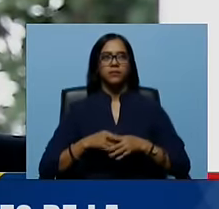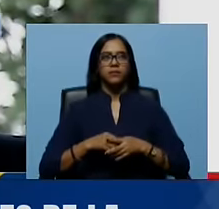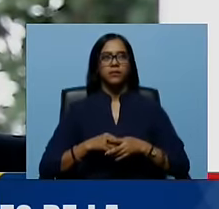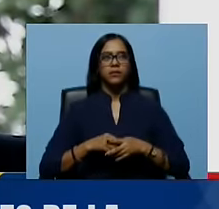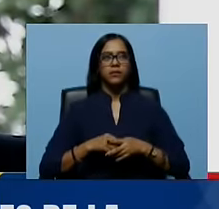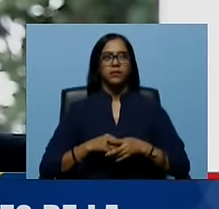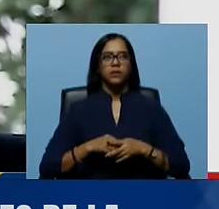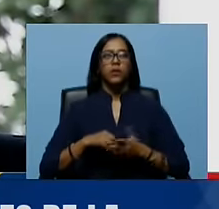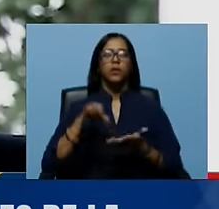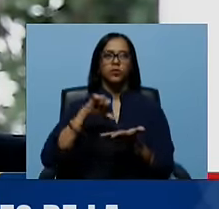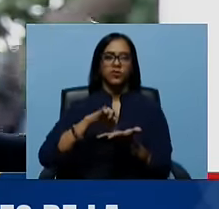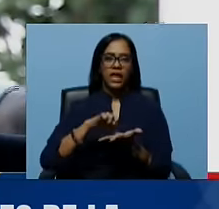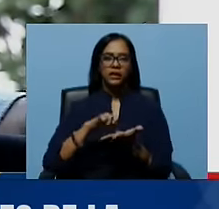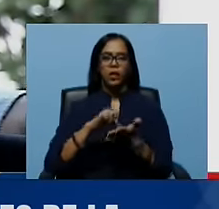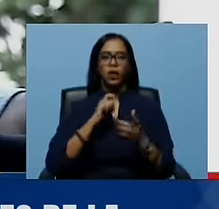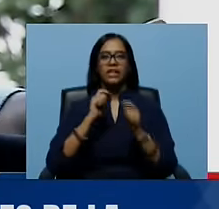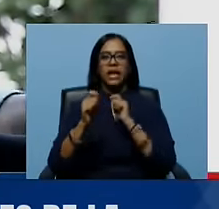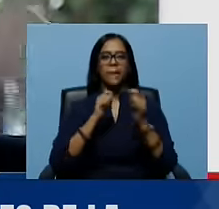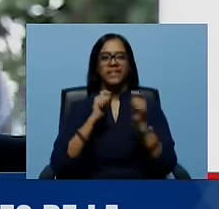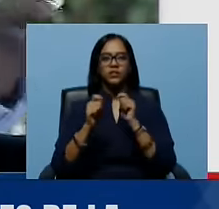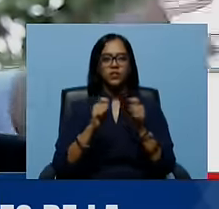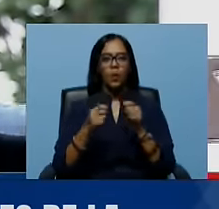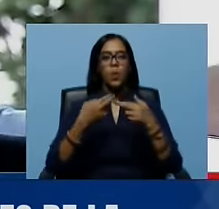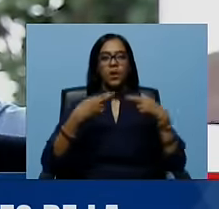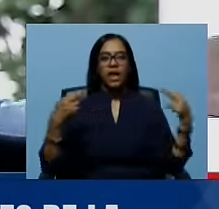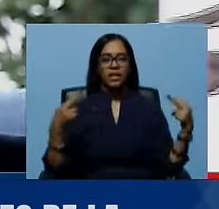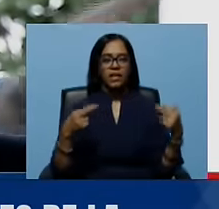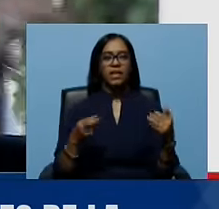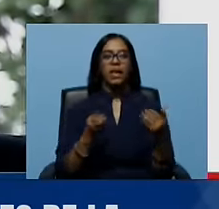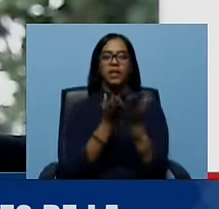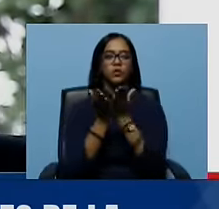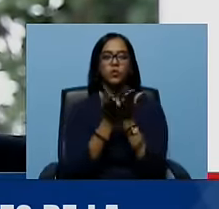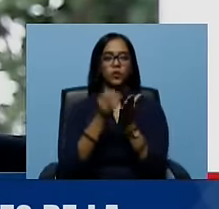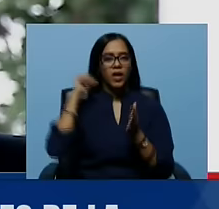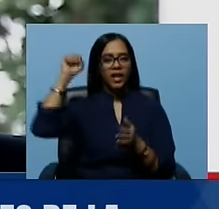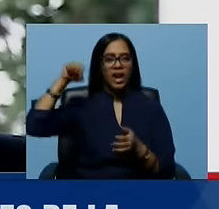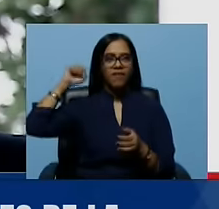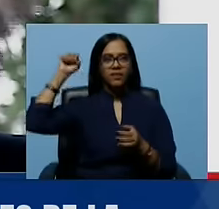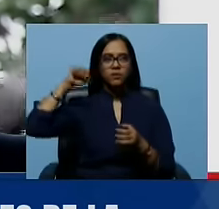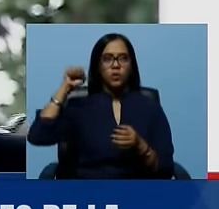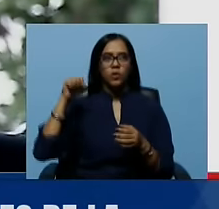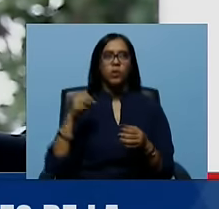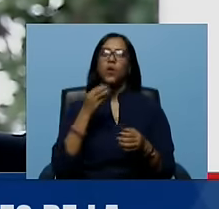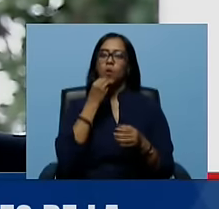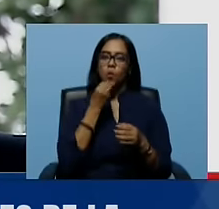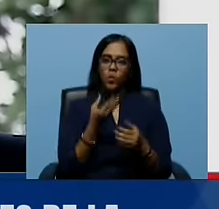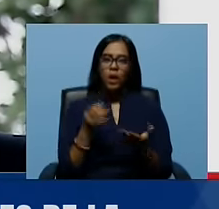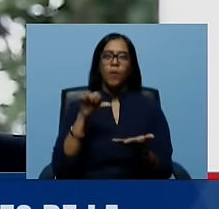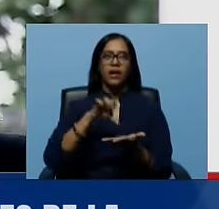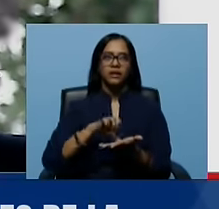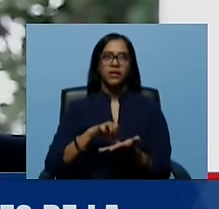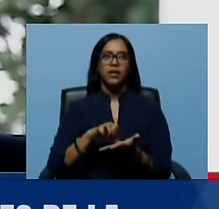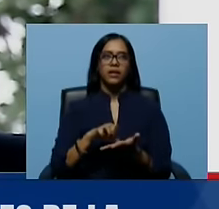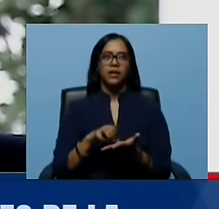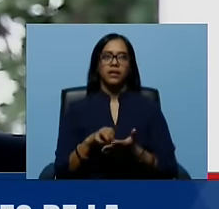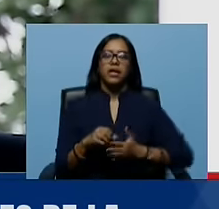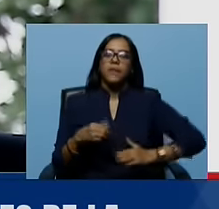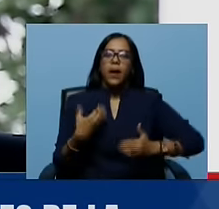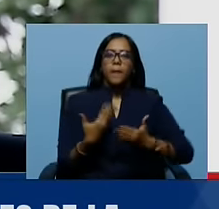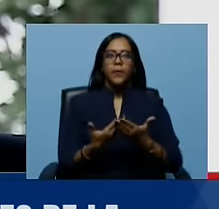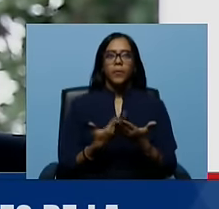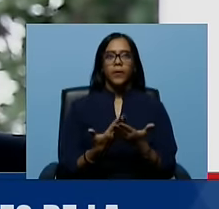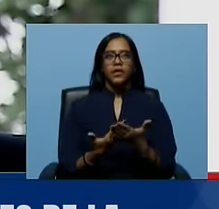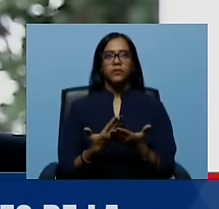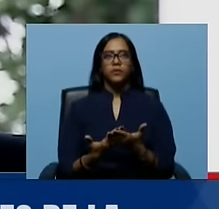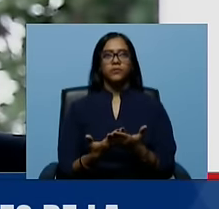un centro de transmisión por redes, estudios de grabación, una buena sede. Y me han propuesto